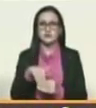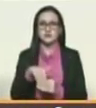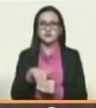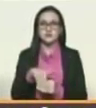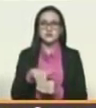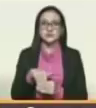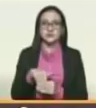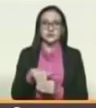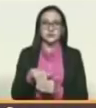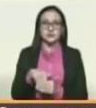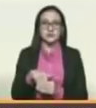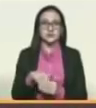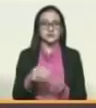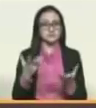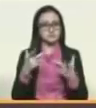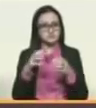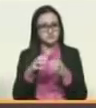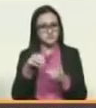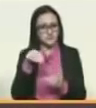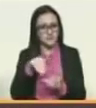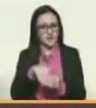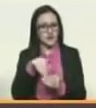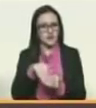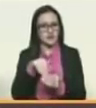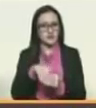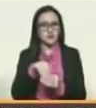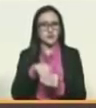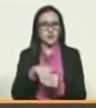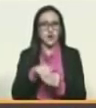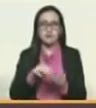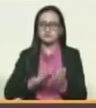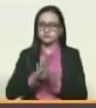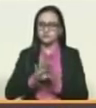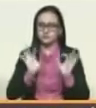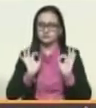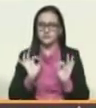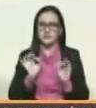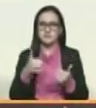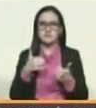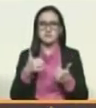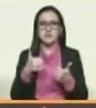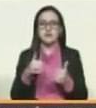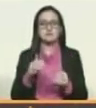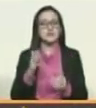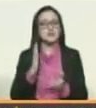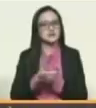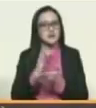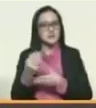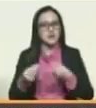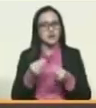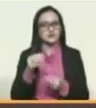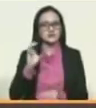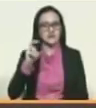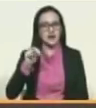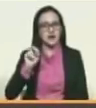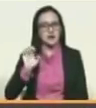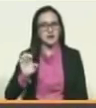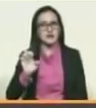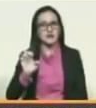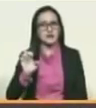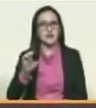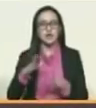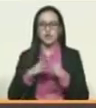la administración electoral, que está en marcha a toda máquina, como siempre hace el Consejo Nacional Electoral, con todas